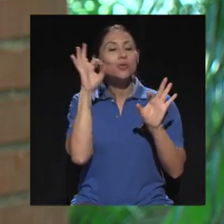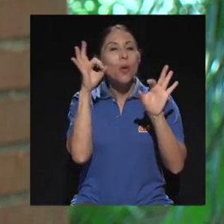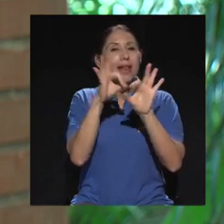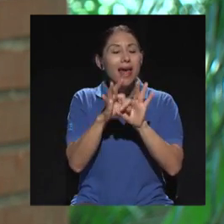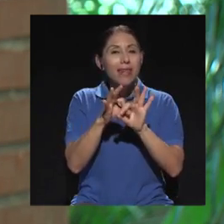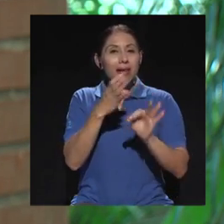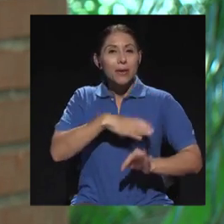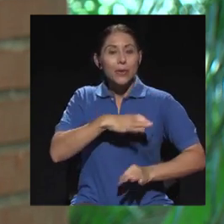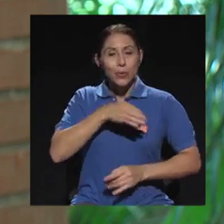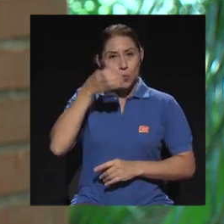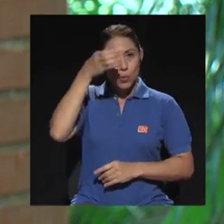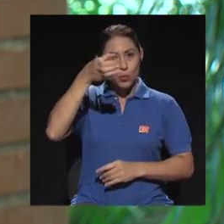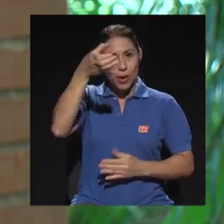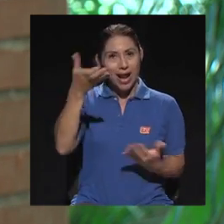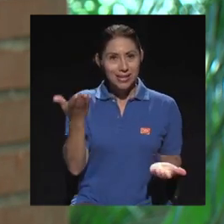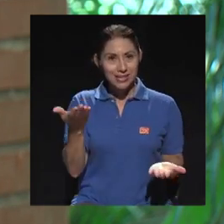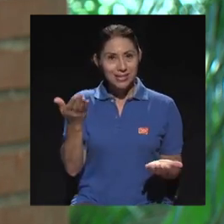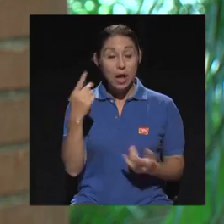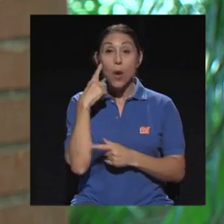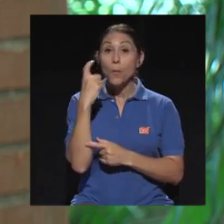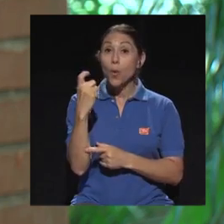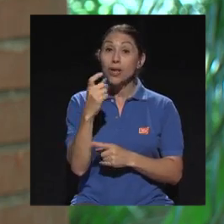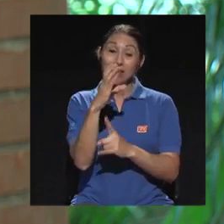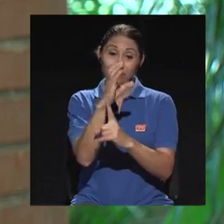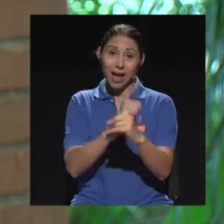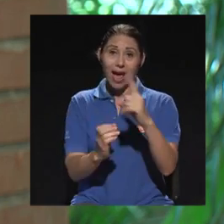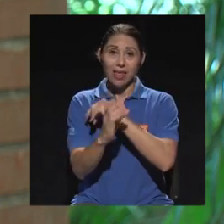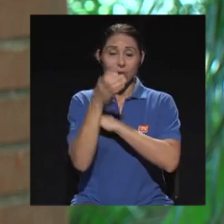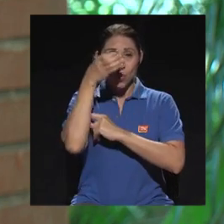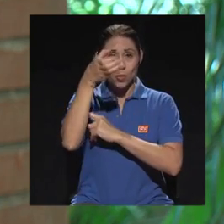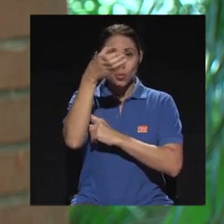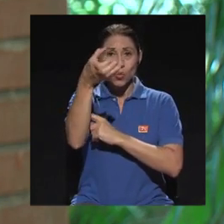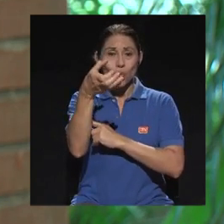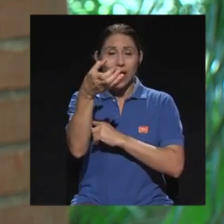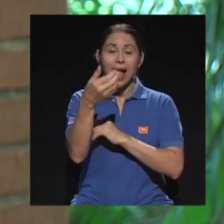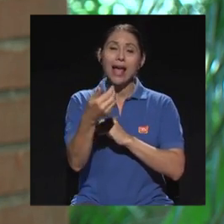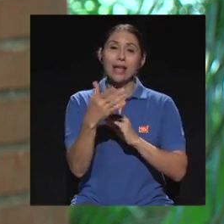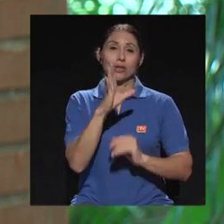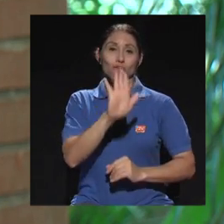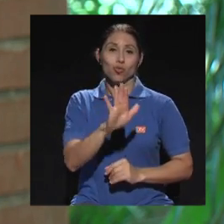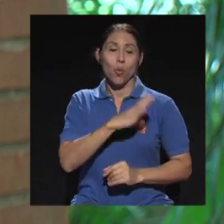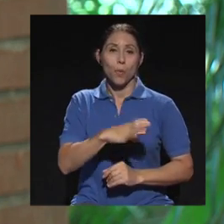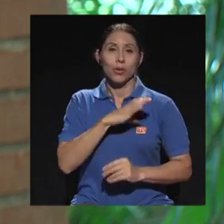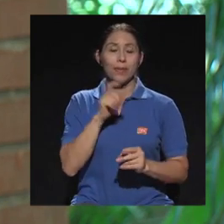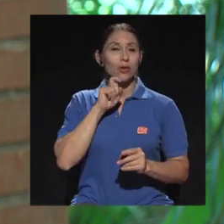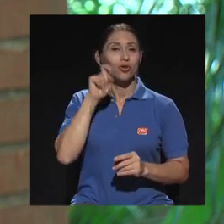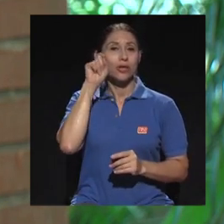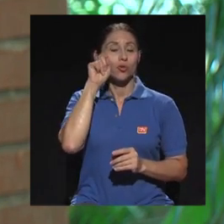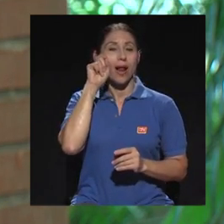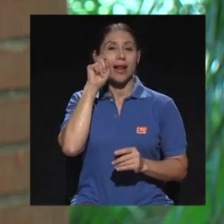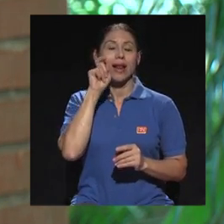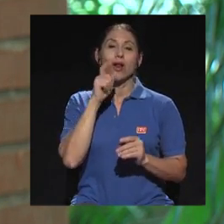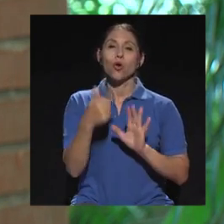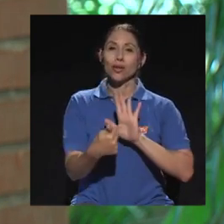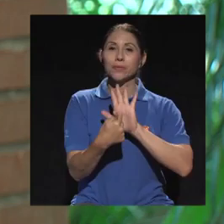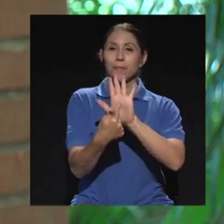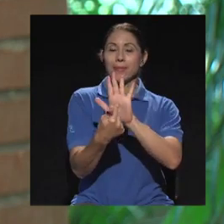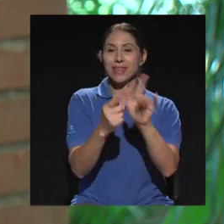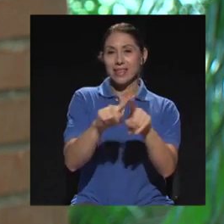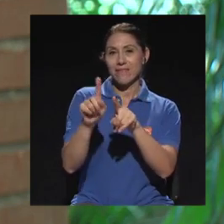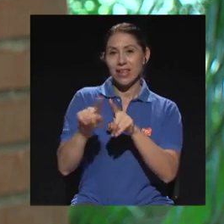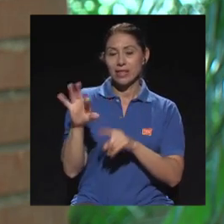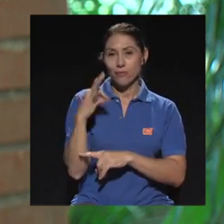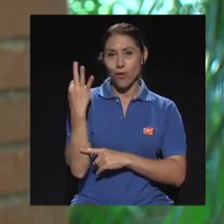porque cada cultura va a manifestar, digamos, o va a expresar el comportamiento sexual de diferentes formas. Yo creo que en